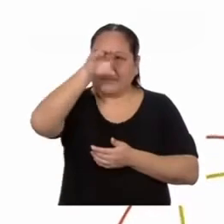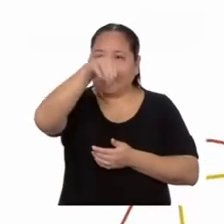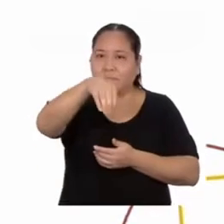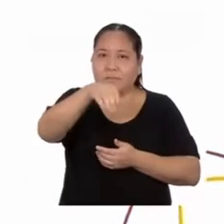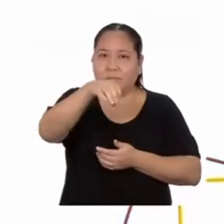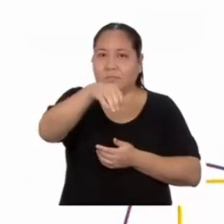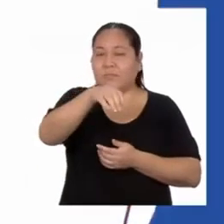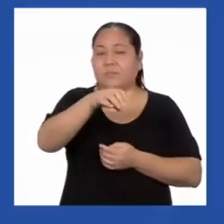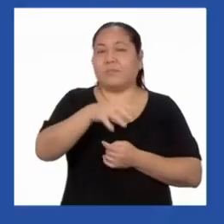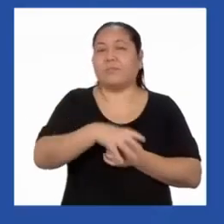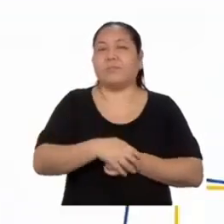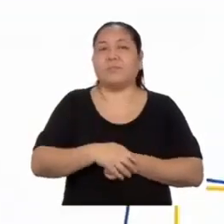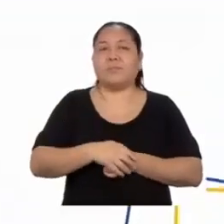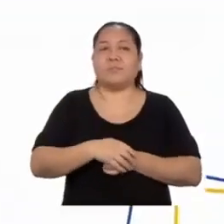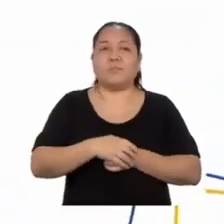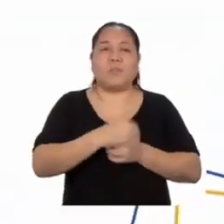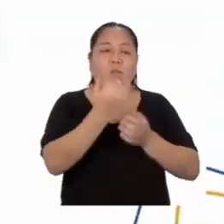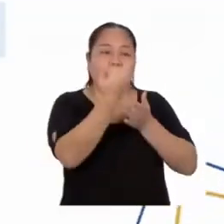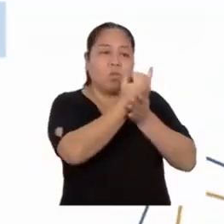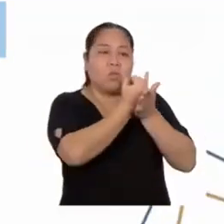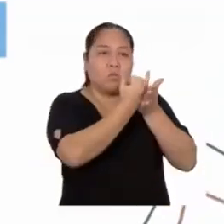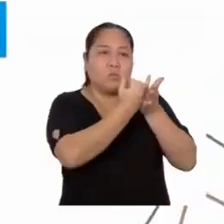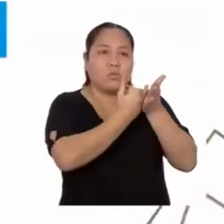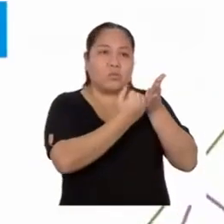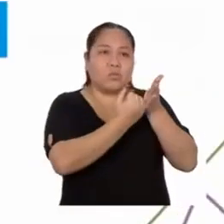de la Amazonía.